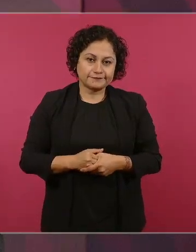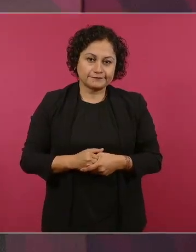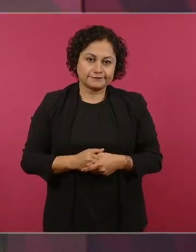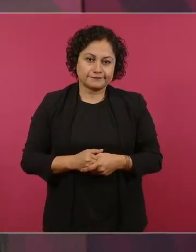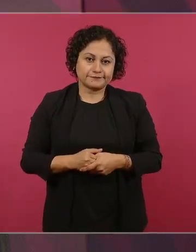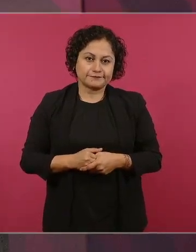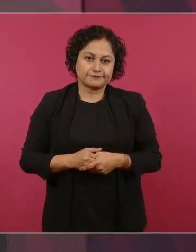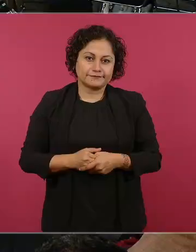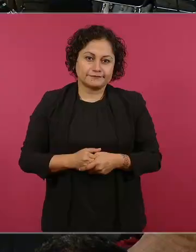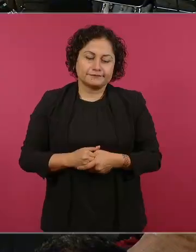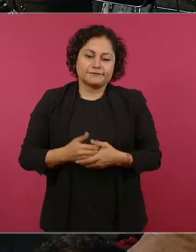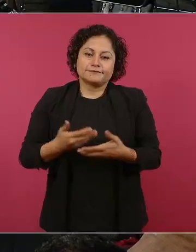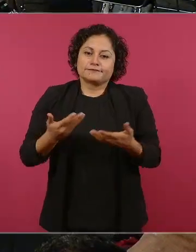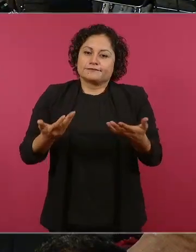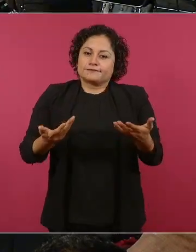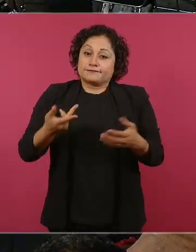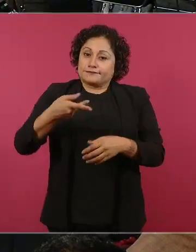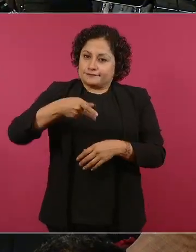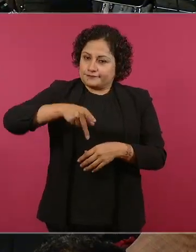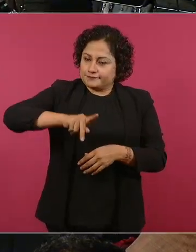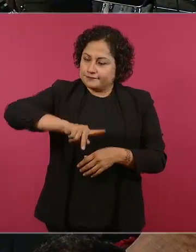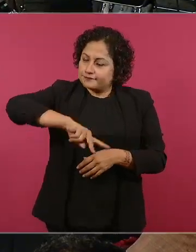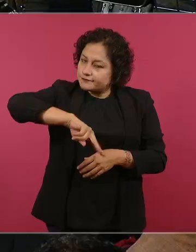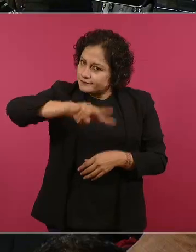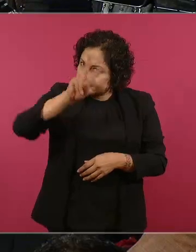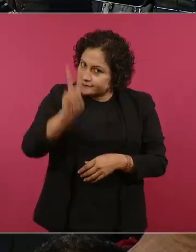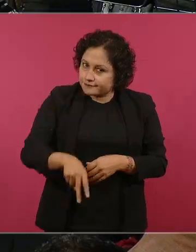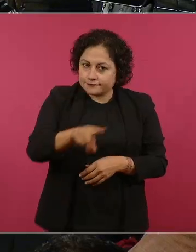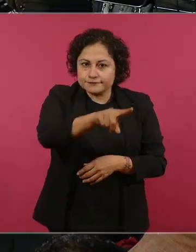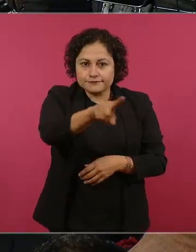Pero aunque les parezca increíble,